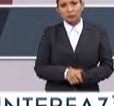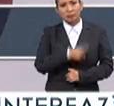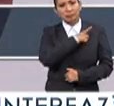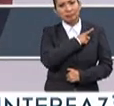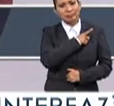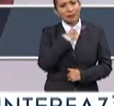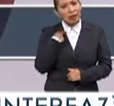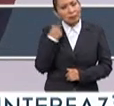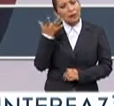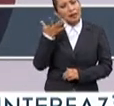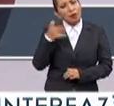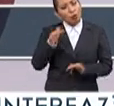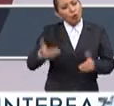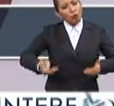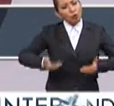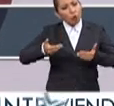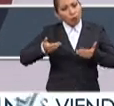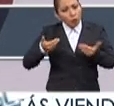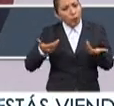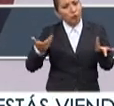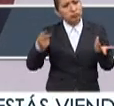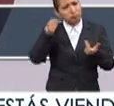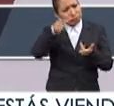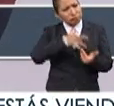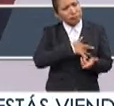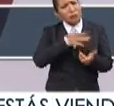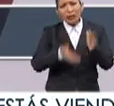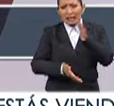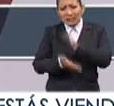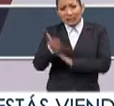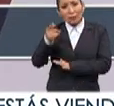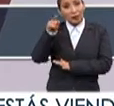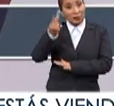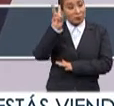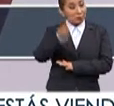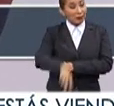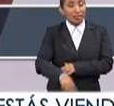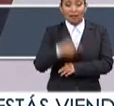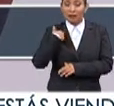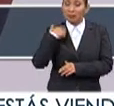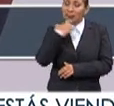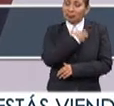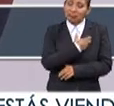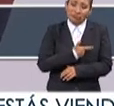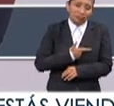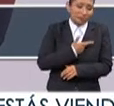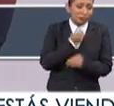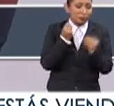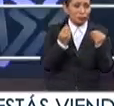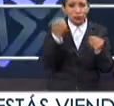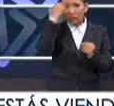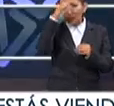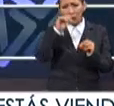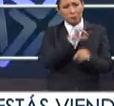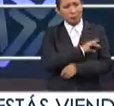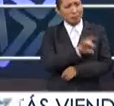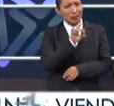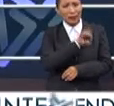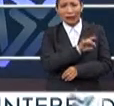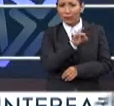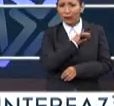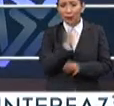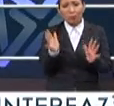de encontrar esa motivación para irse porque es una es una grata experiencia la verdad no tengan miedo de